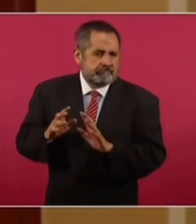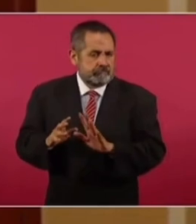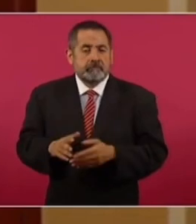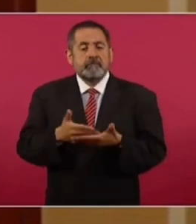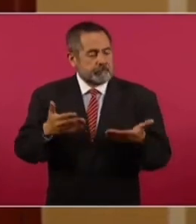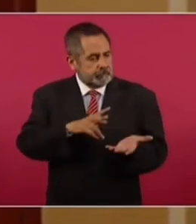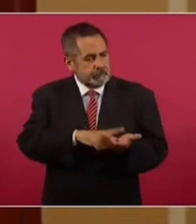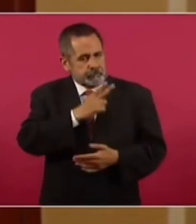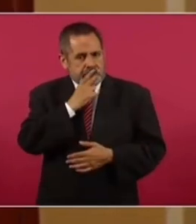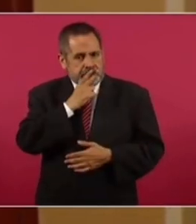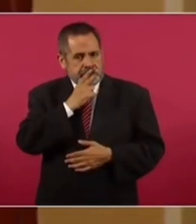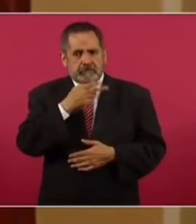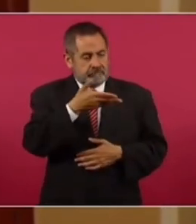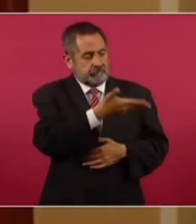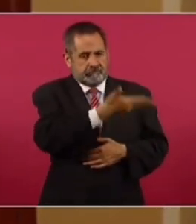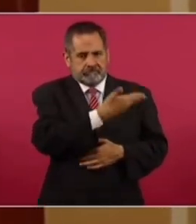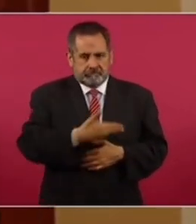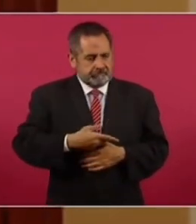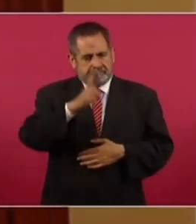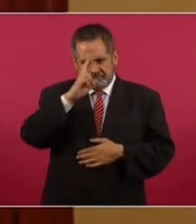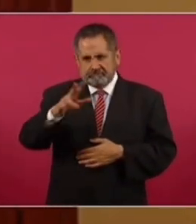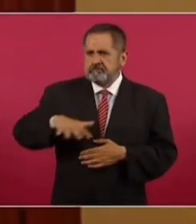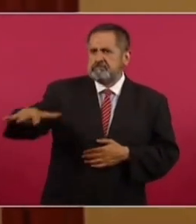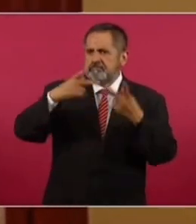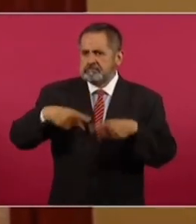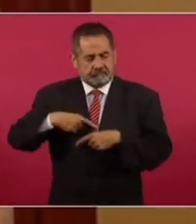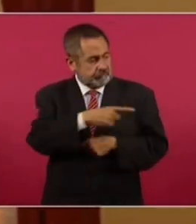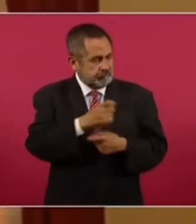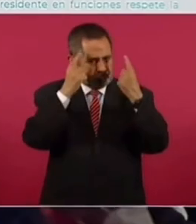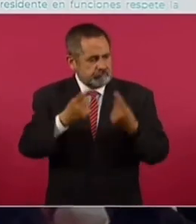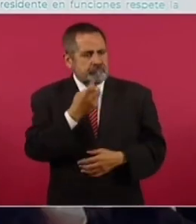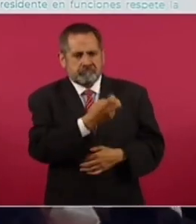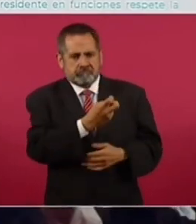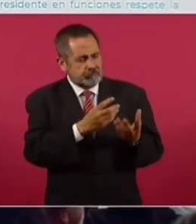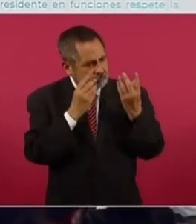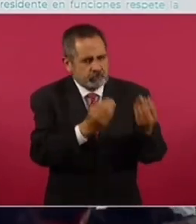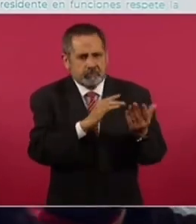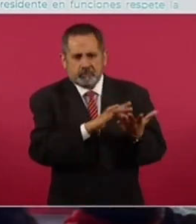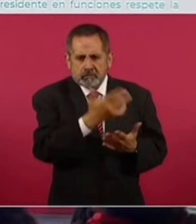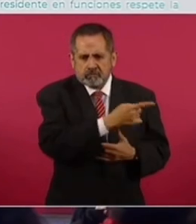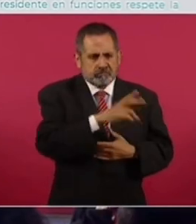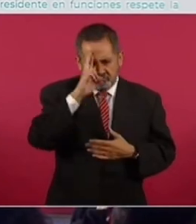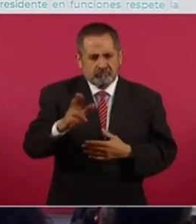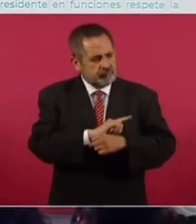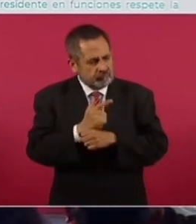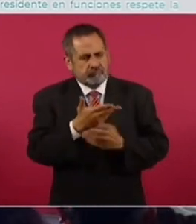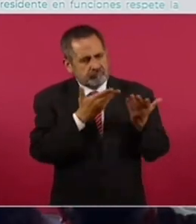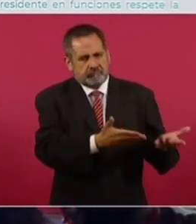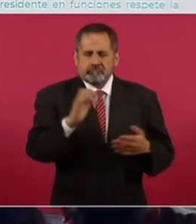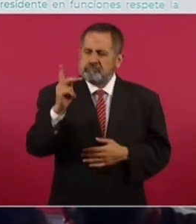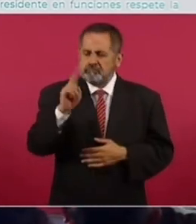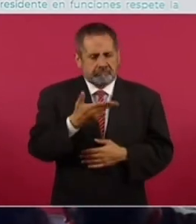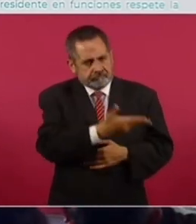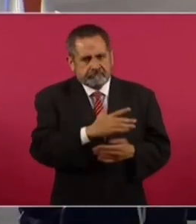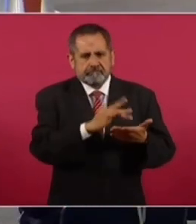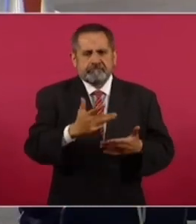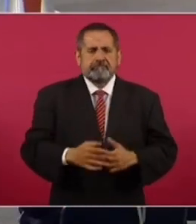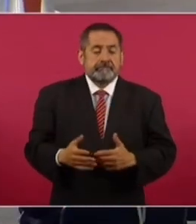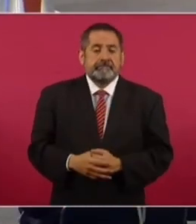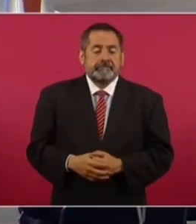el que el presidente en funciones respete la voluntad del pueblo por eso muchas gracias licenciado peña nieto